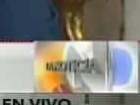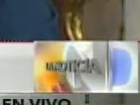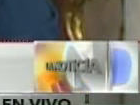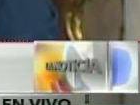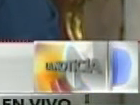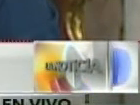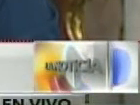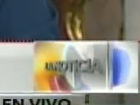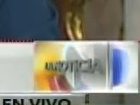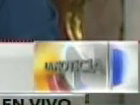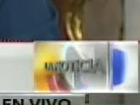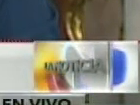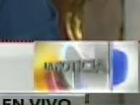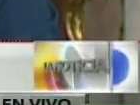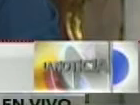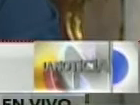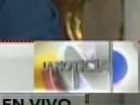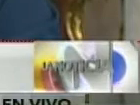maíz,